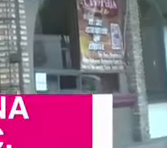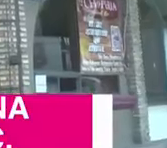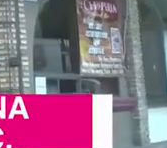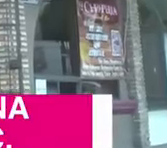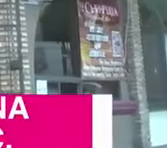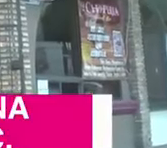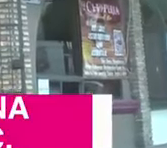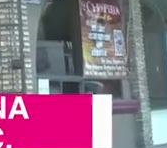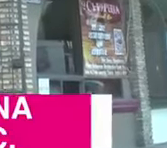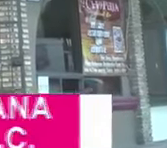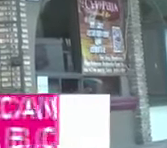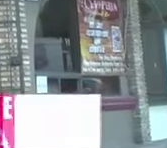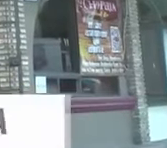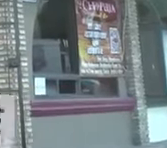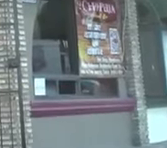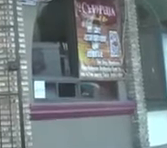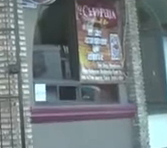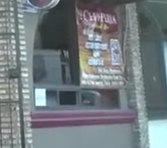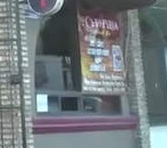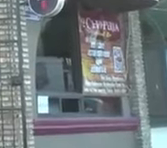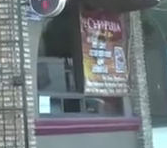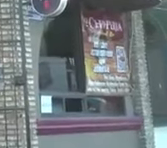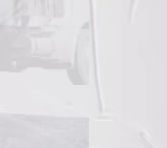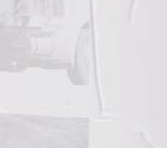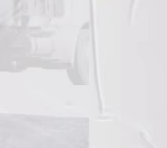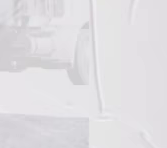La Chopería.